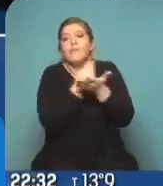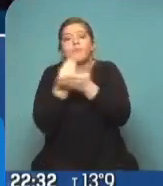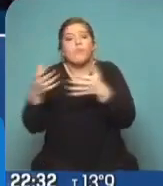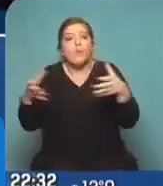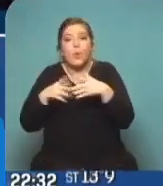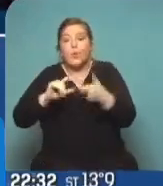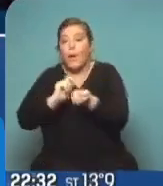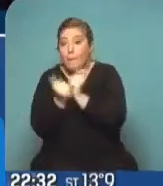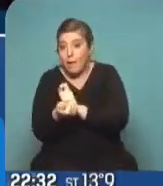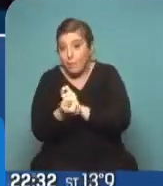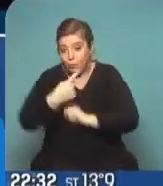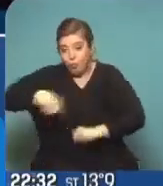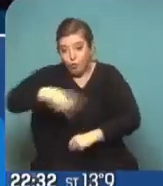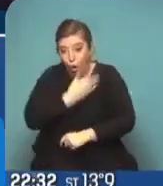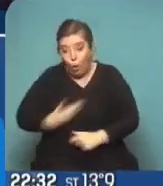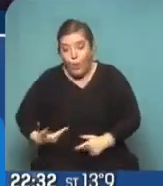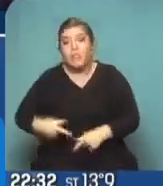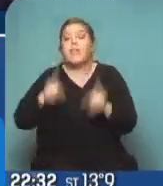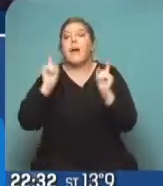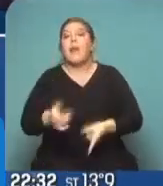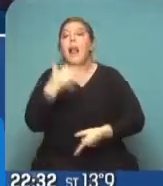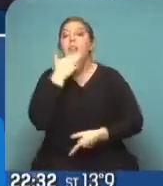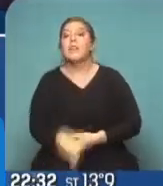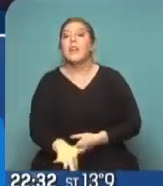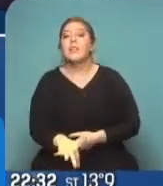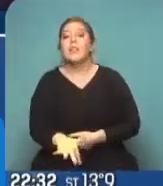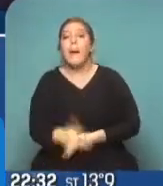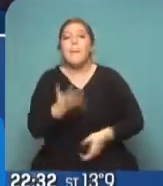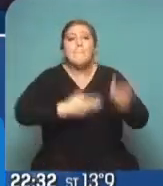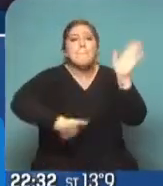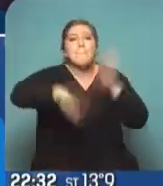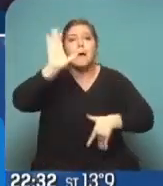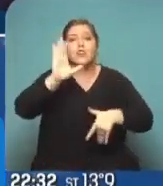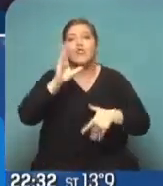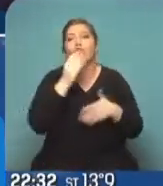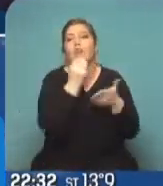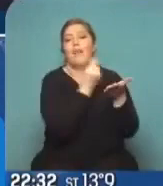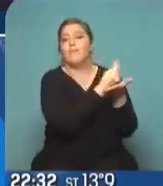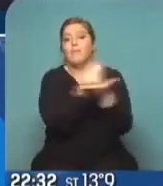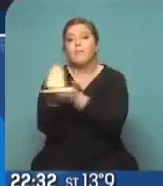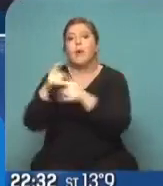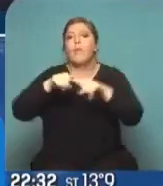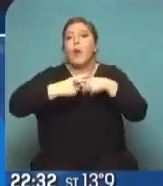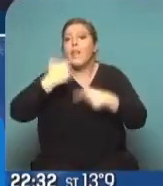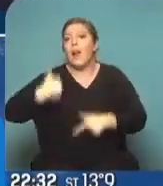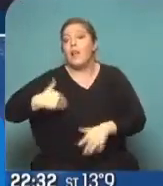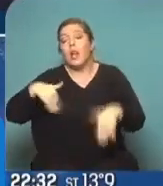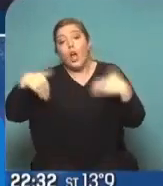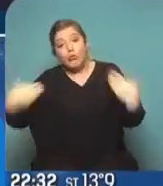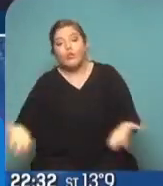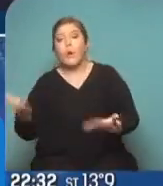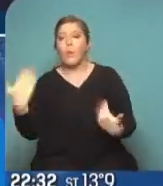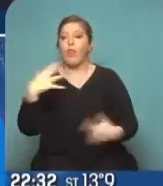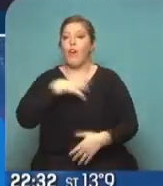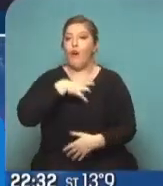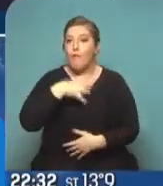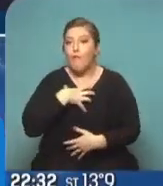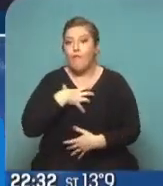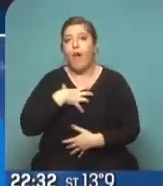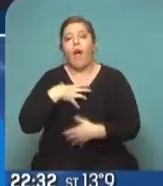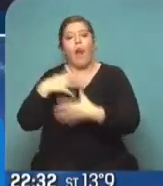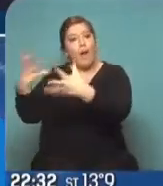Cambiemos, que estamos gobernando, sino que entienda a la mayoría de la dirigencia política argentina para que pueda confiar, para que pueda